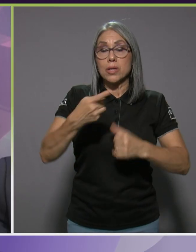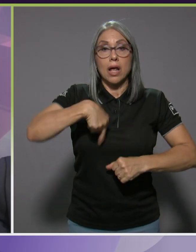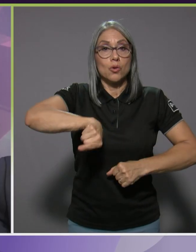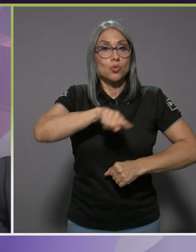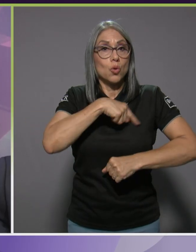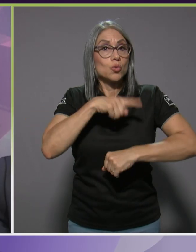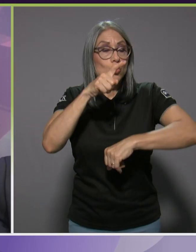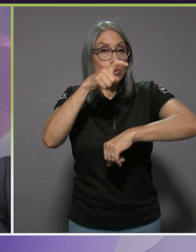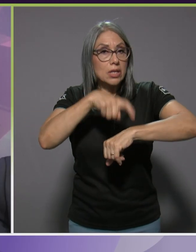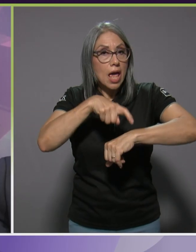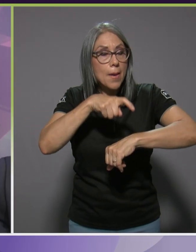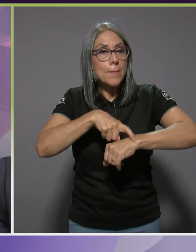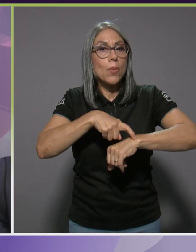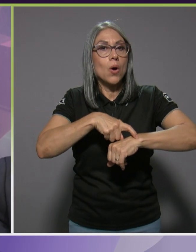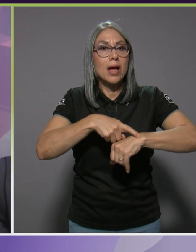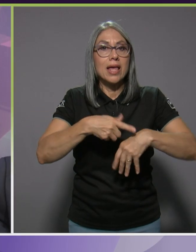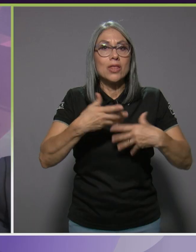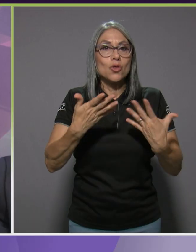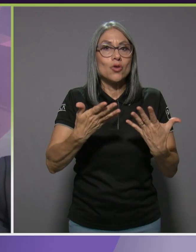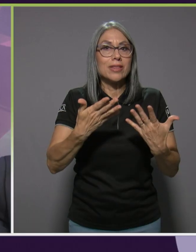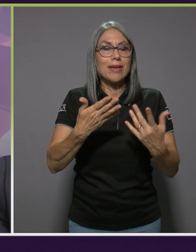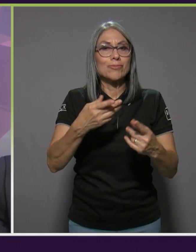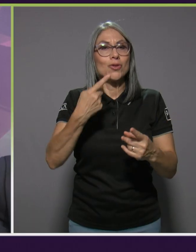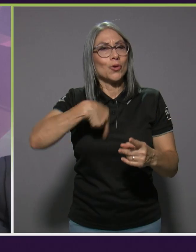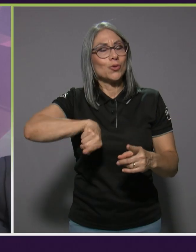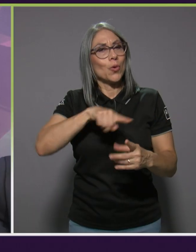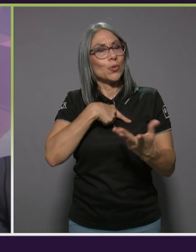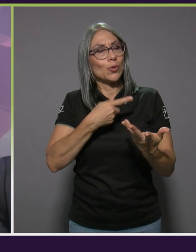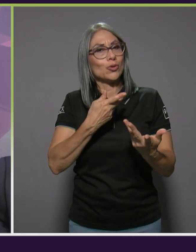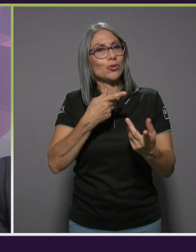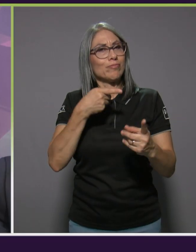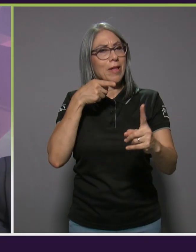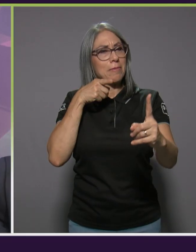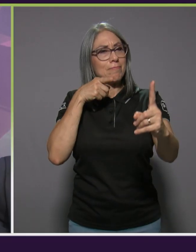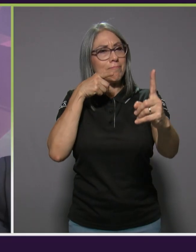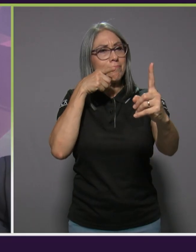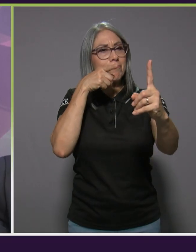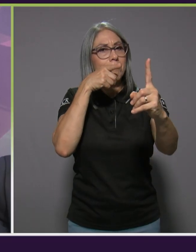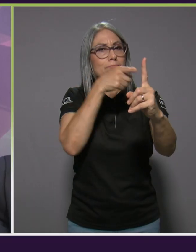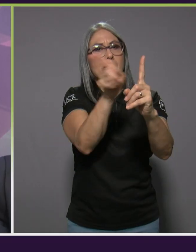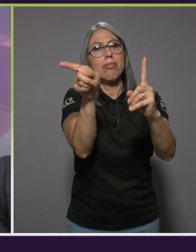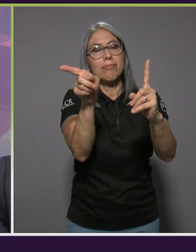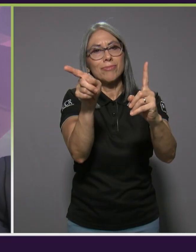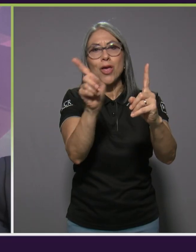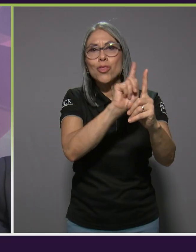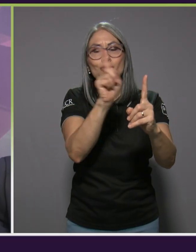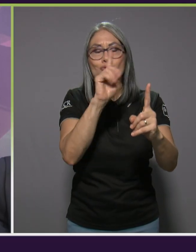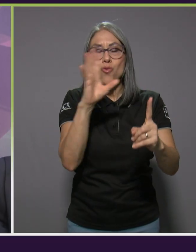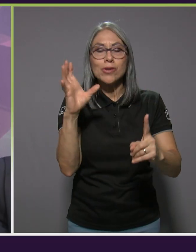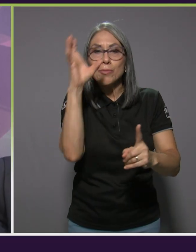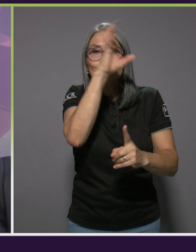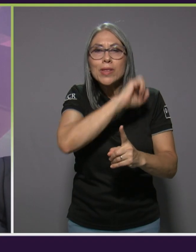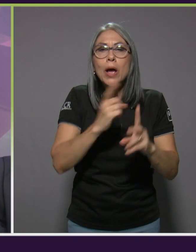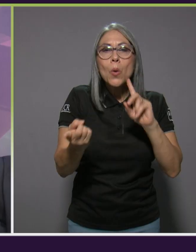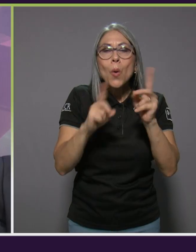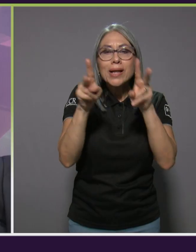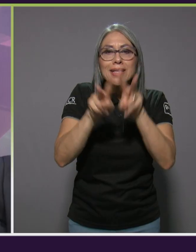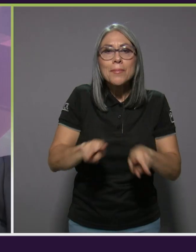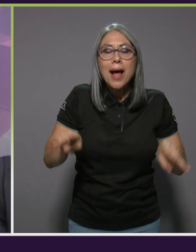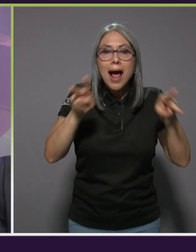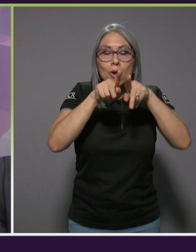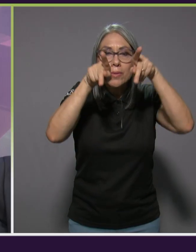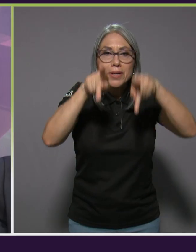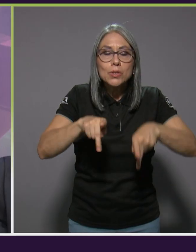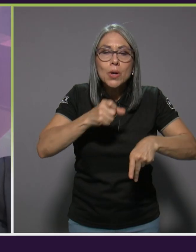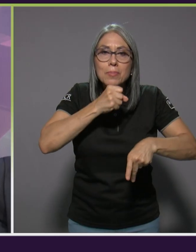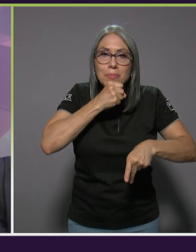momento donde hemos perdido el horizonte en relación al valor que merece la persona adulta mayor, la dignificación de la persona